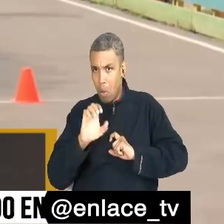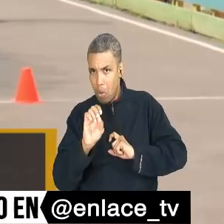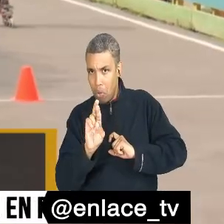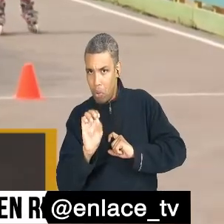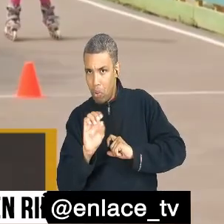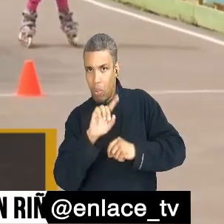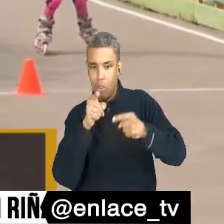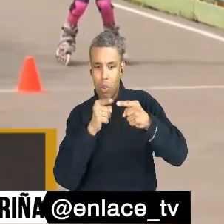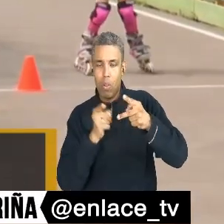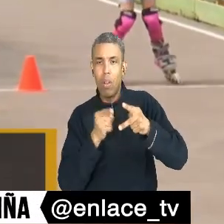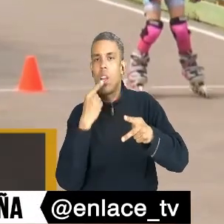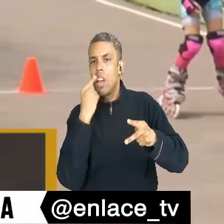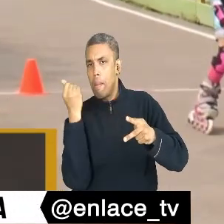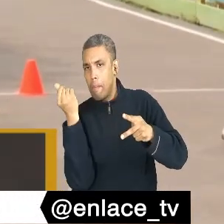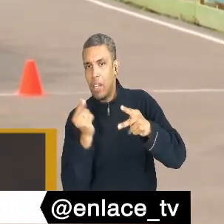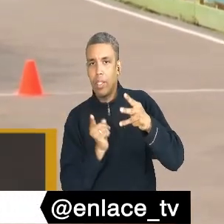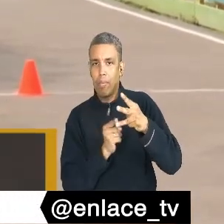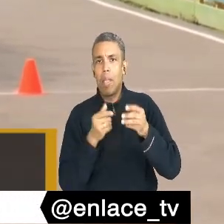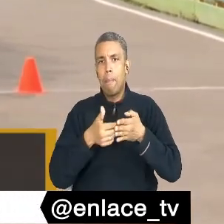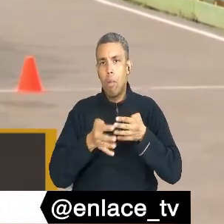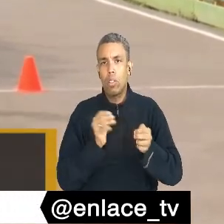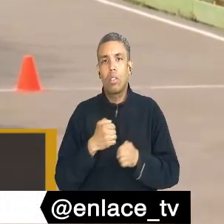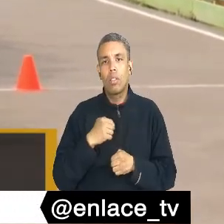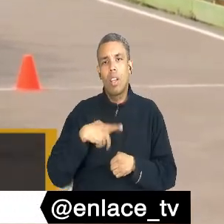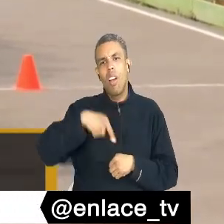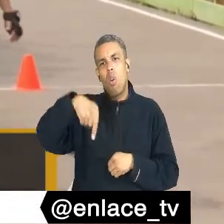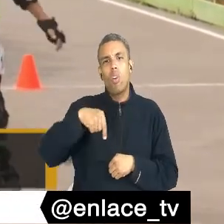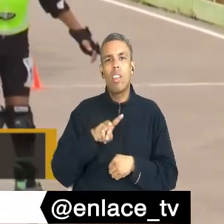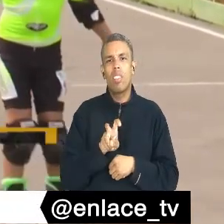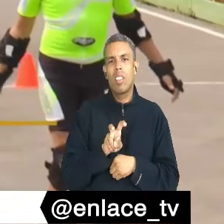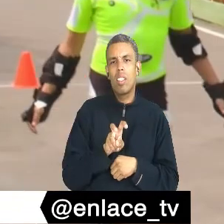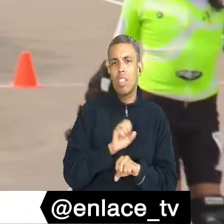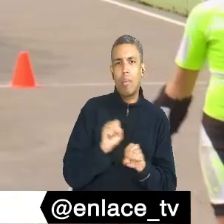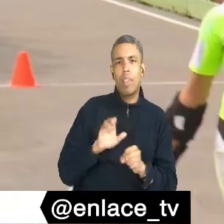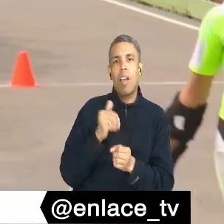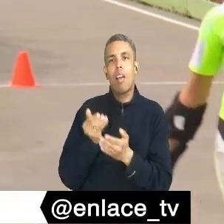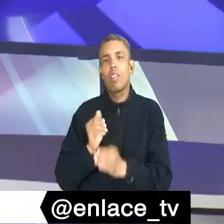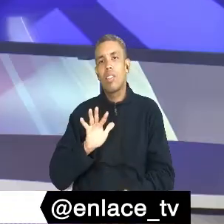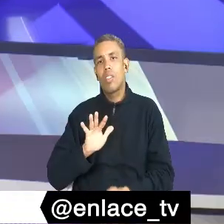Estas competencias iniciaron a las 7 de la mañana y culminaron hacia las 5 de la tarde.